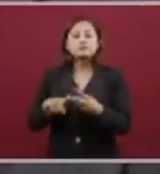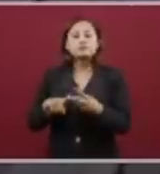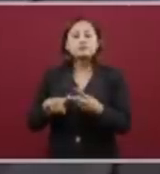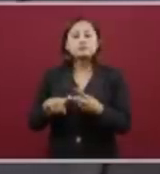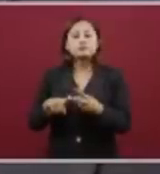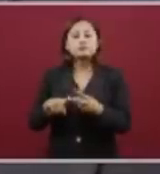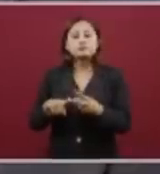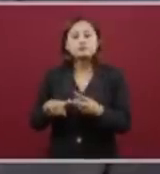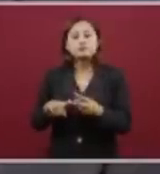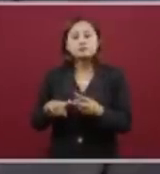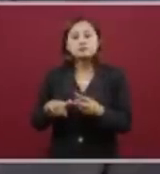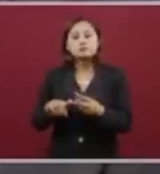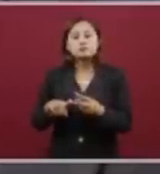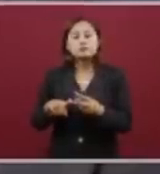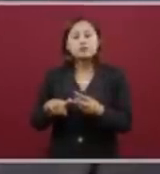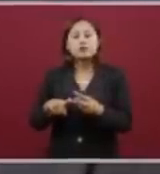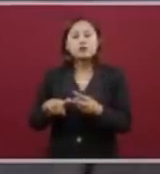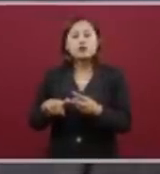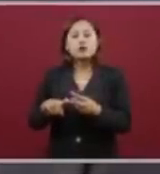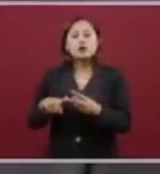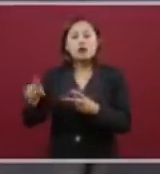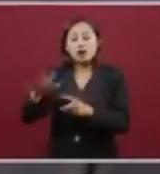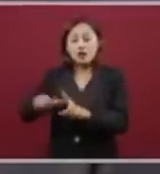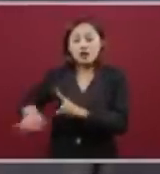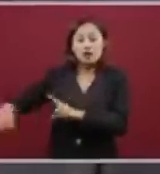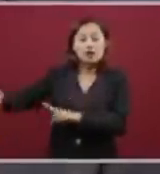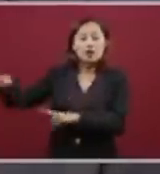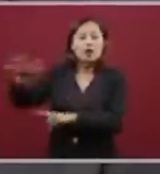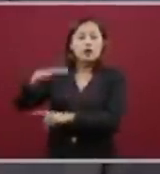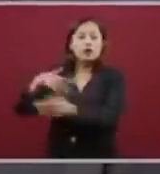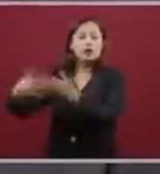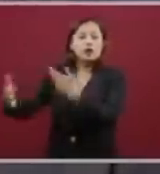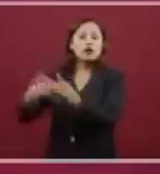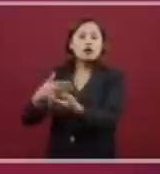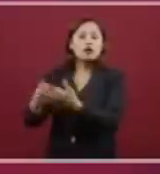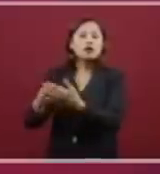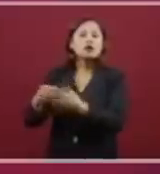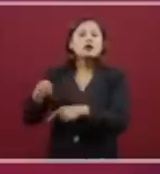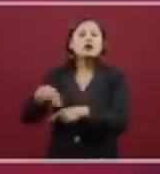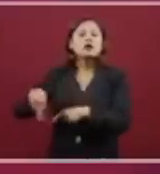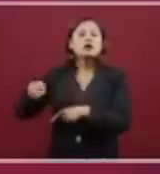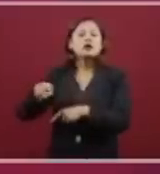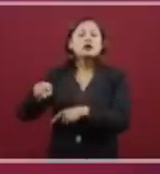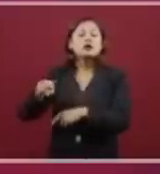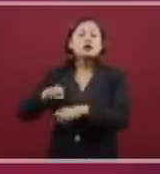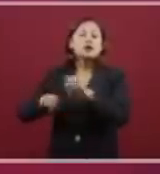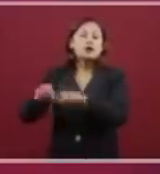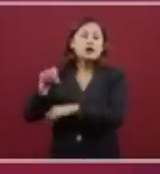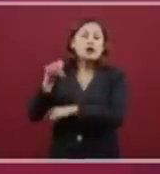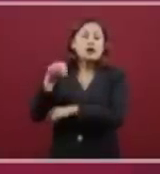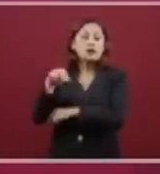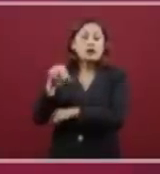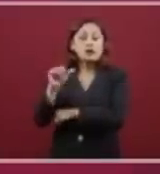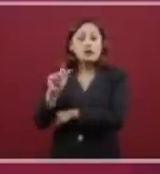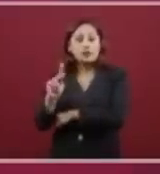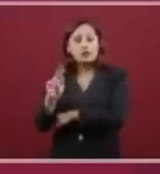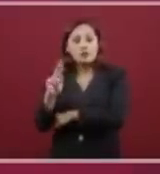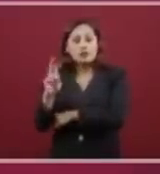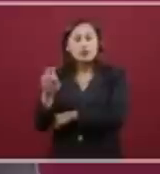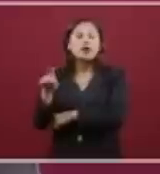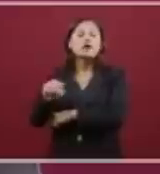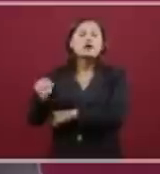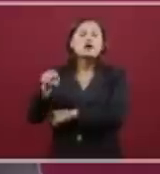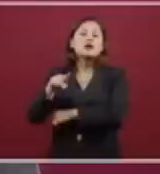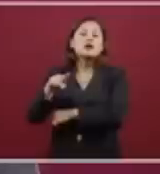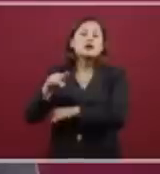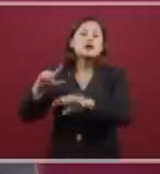la arquitectura del espacio aéreo no está acompañando nada lo que es una organización de ingenieros